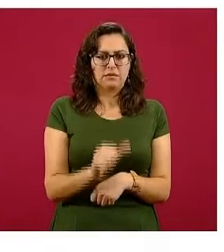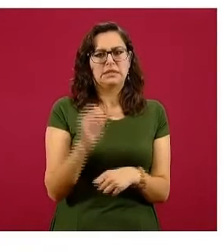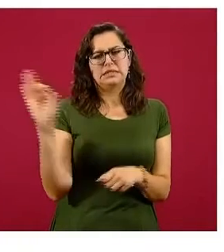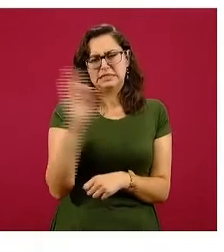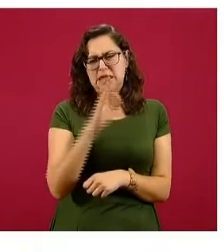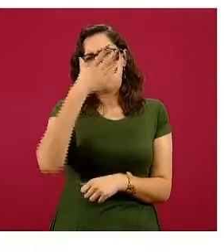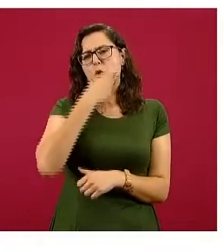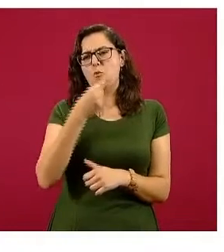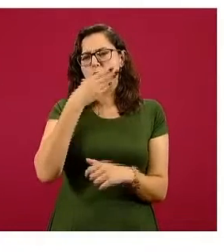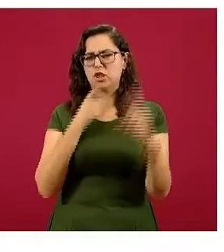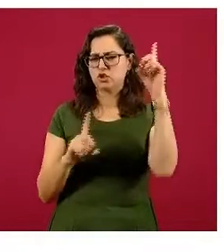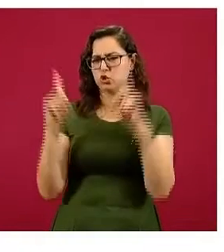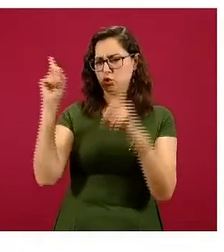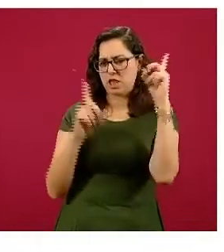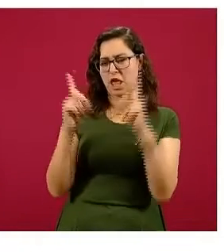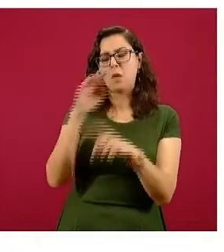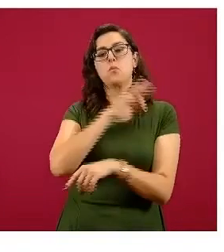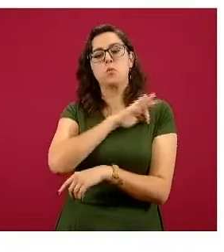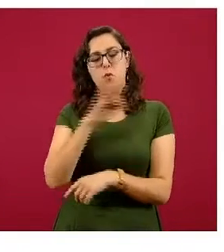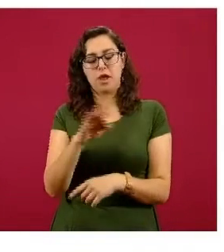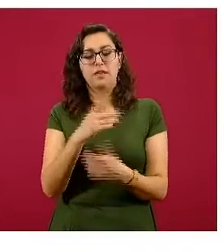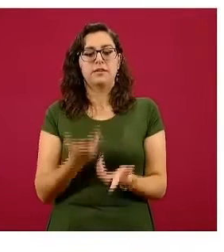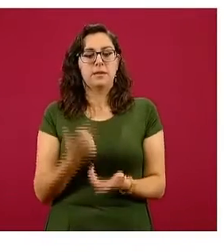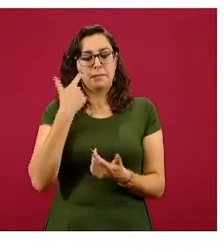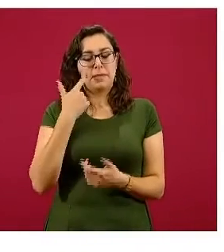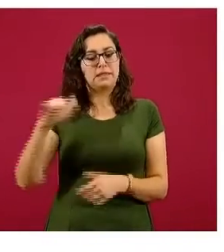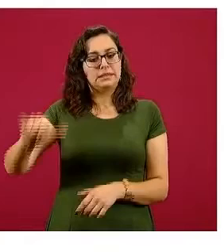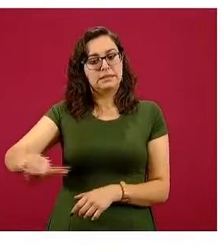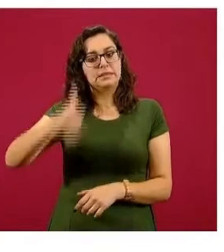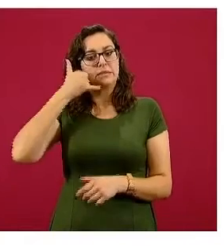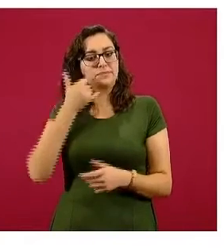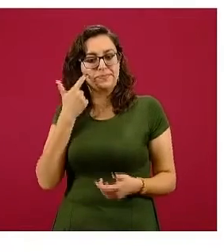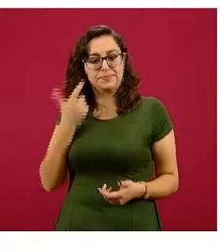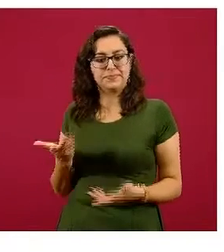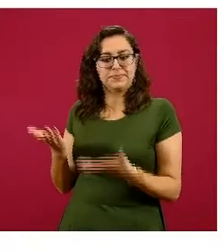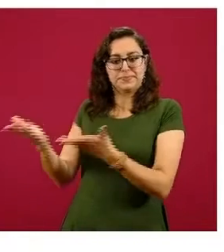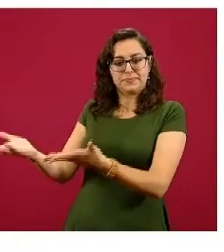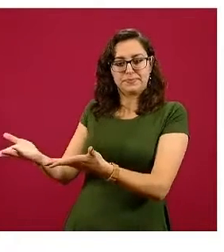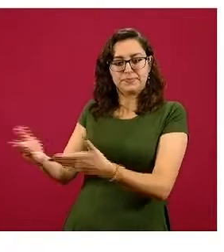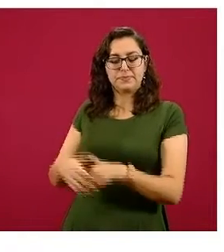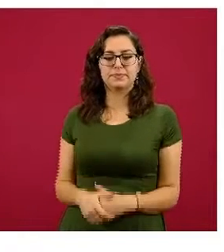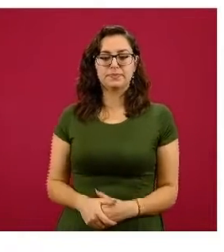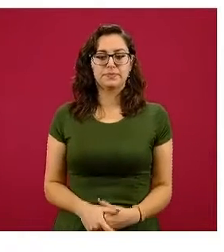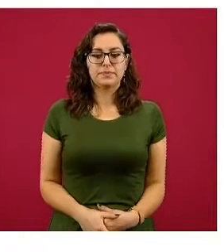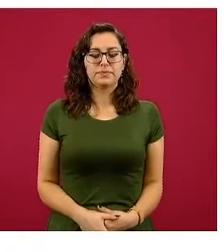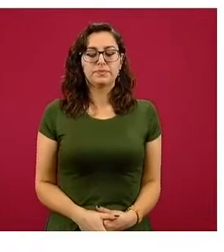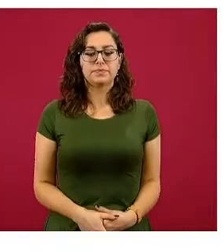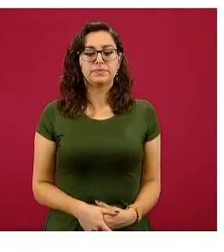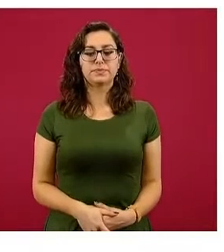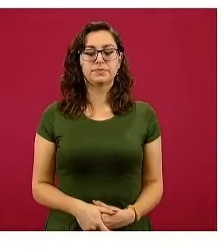también las mujeres sobre la vasectomía. Es la línea 800 materna que vemos aquí,